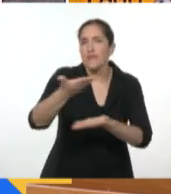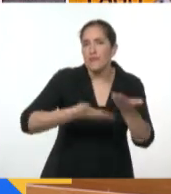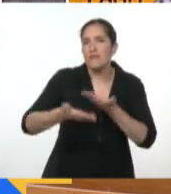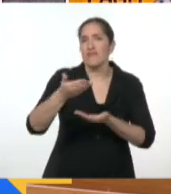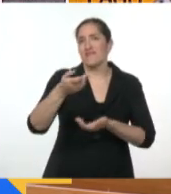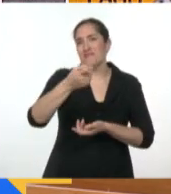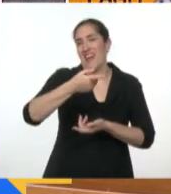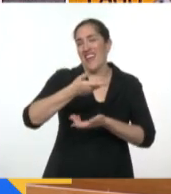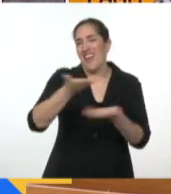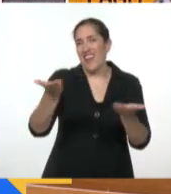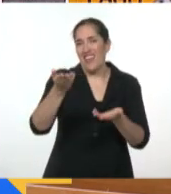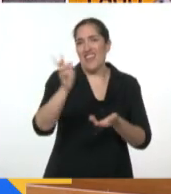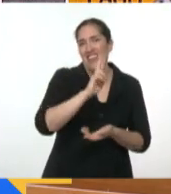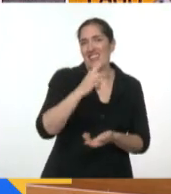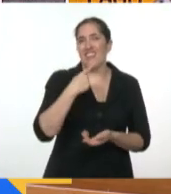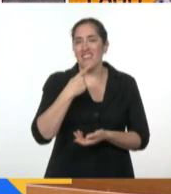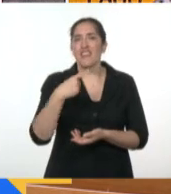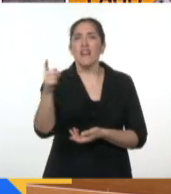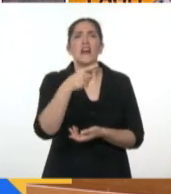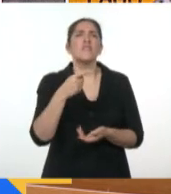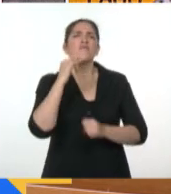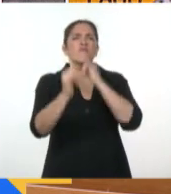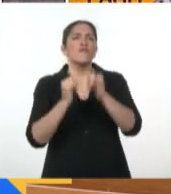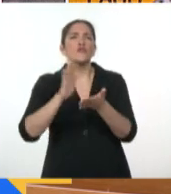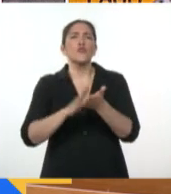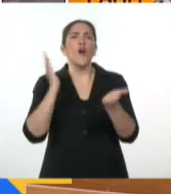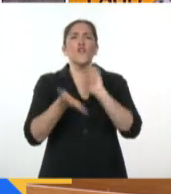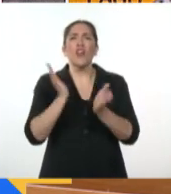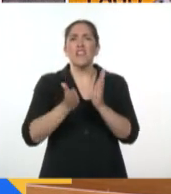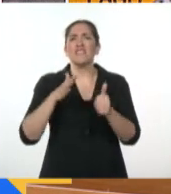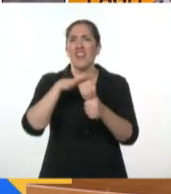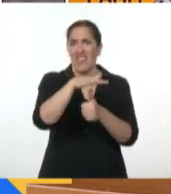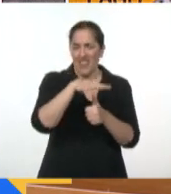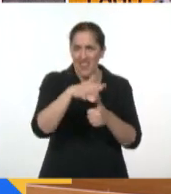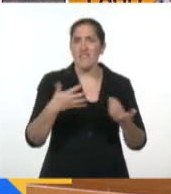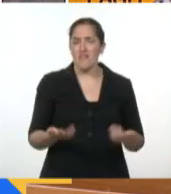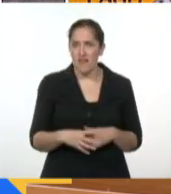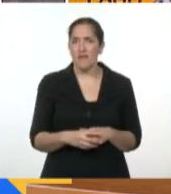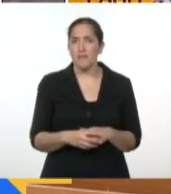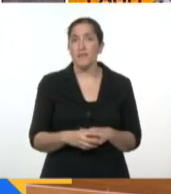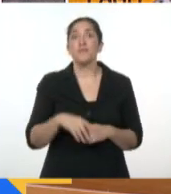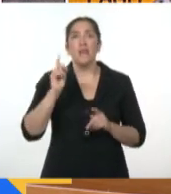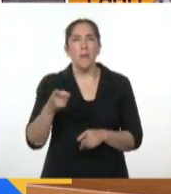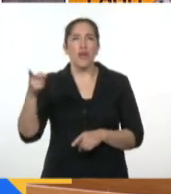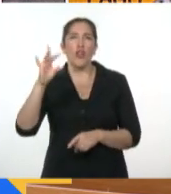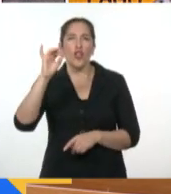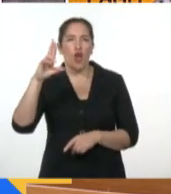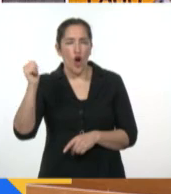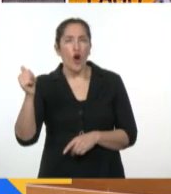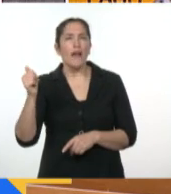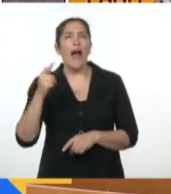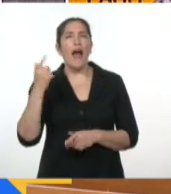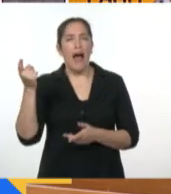las chicas qué es la violencia de género y también posibilitar y abrir, como decía un poco Dora, al no tener